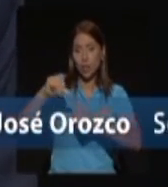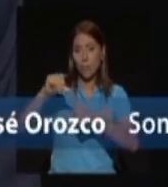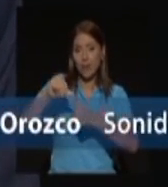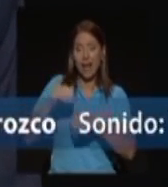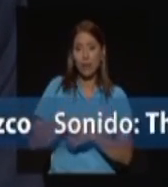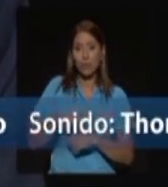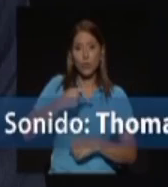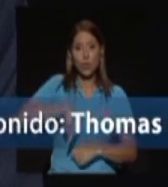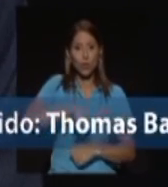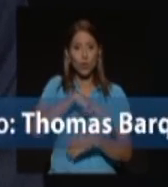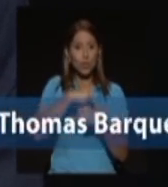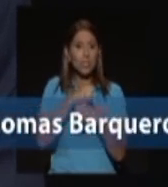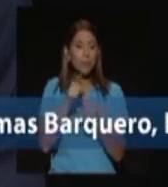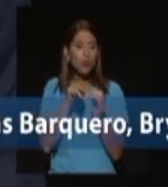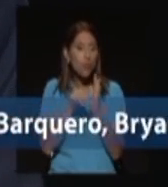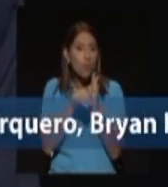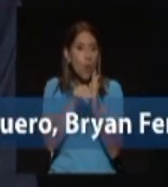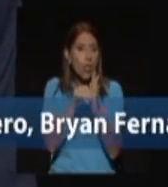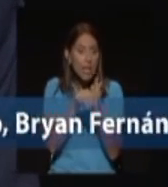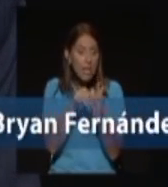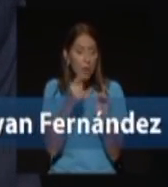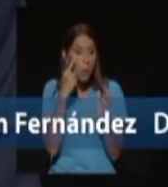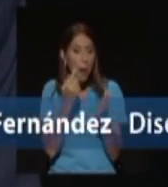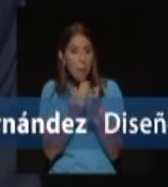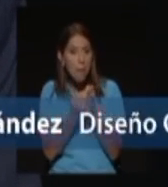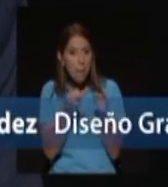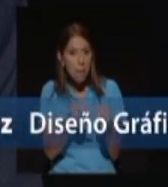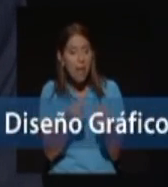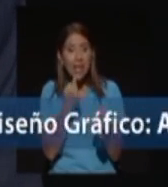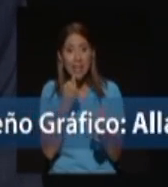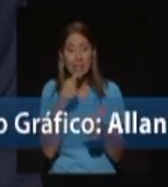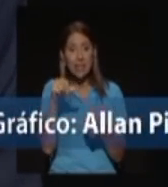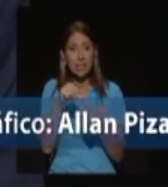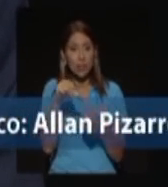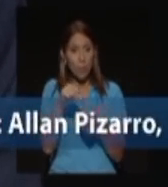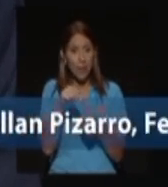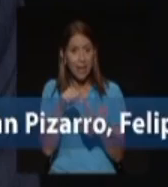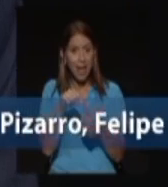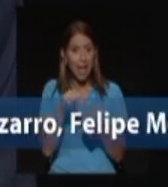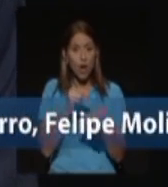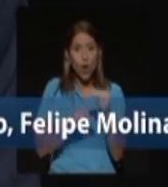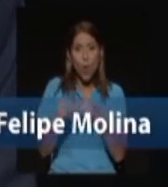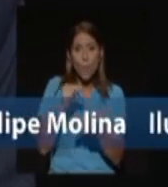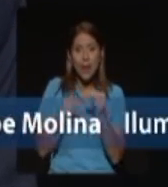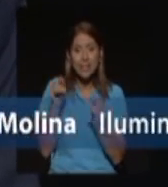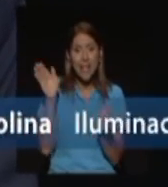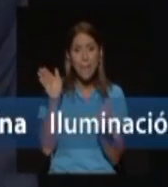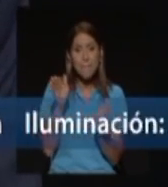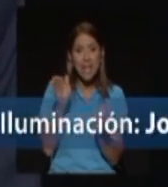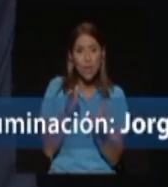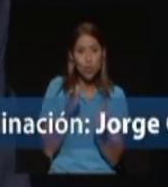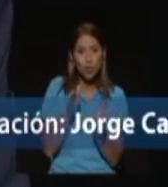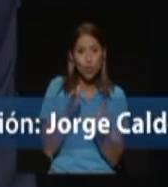Hicimos un modelito de gravedad que indicaba que Centroamérica comercia menos de lo que la proximidad